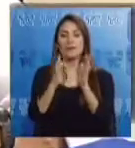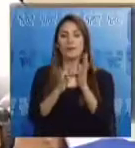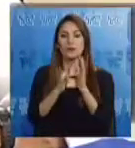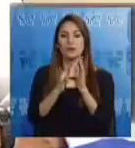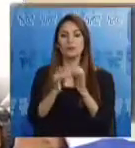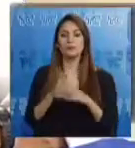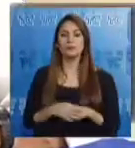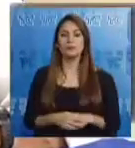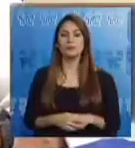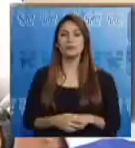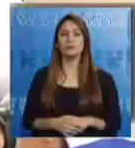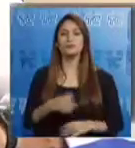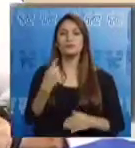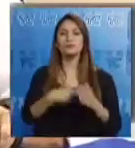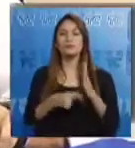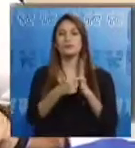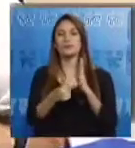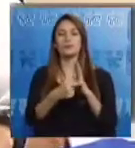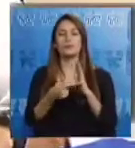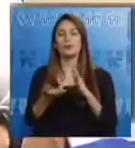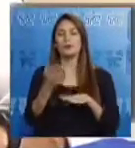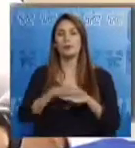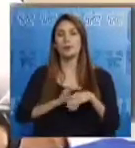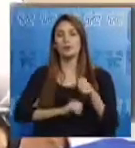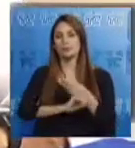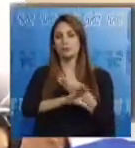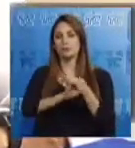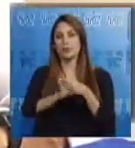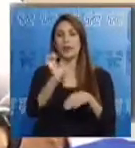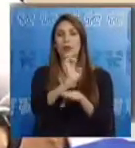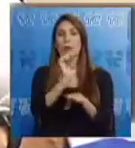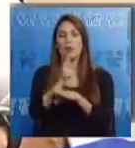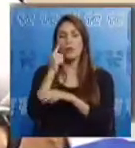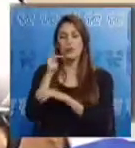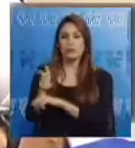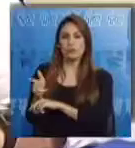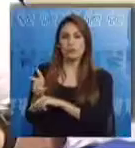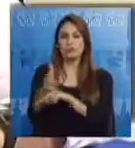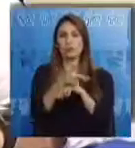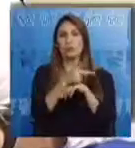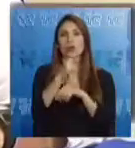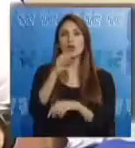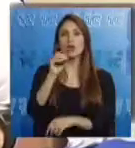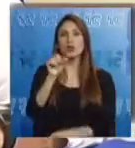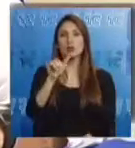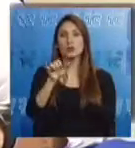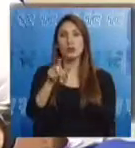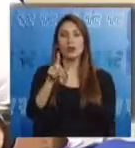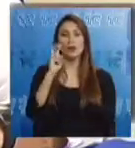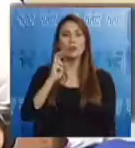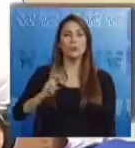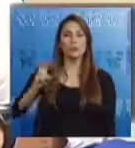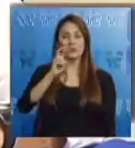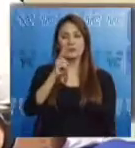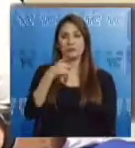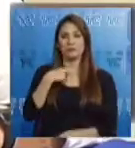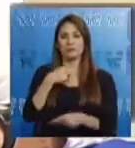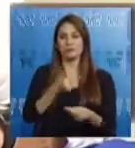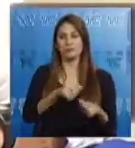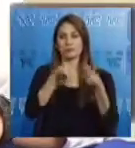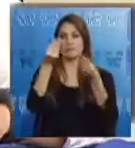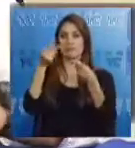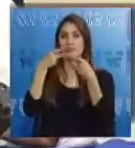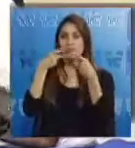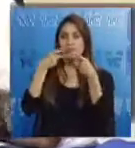de un documental de una hora que se ha hecho sobre Ecuador, realmente fantástico, se llama Royal Tour, pero también muchas entrevistas en medios